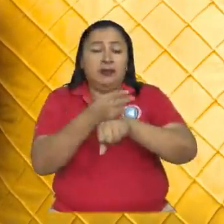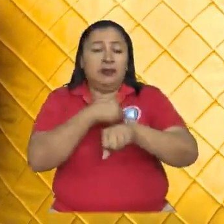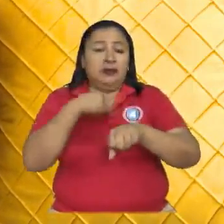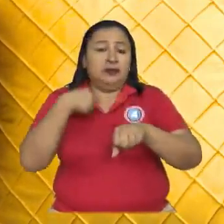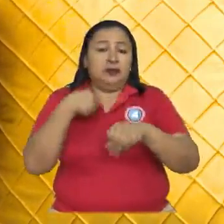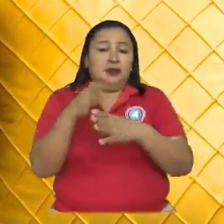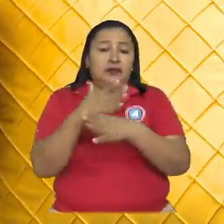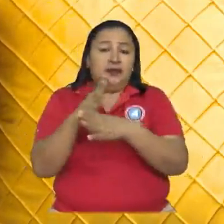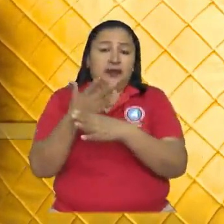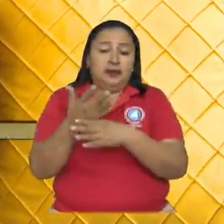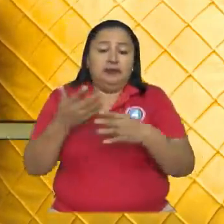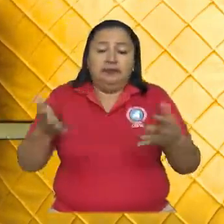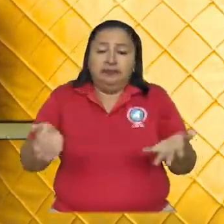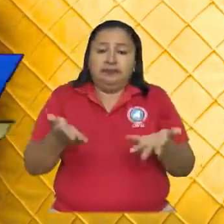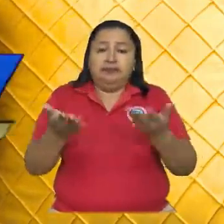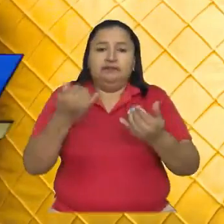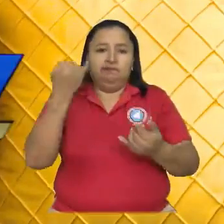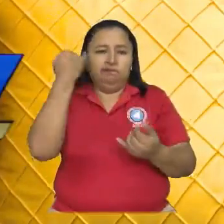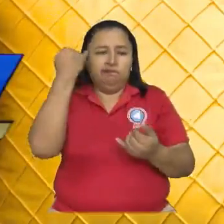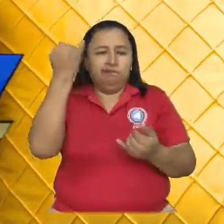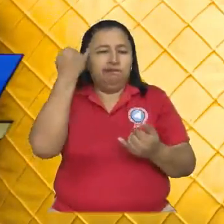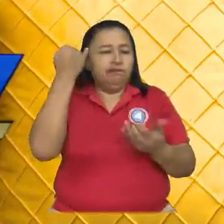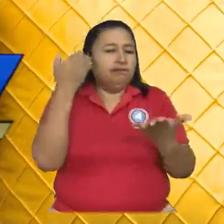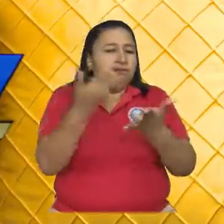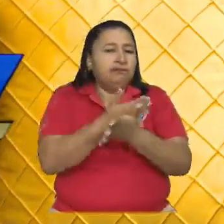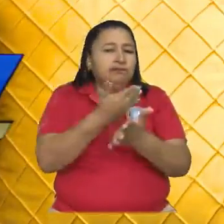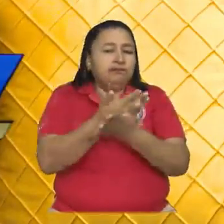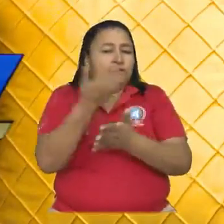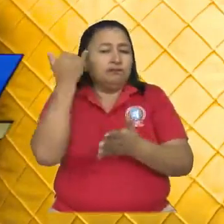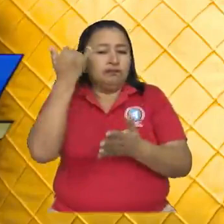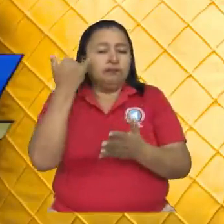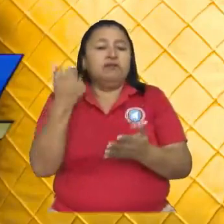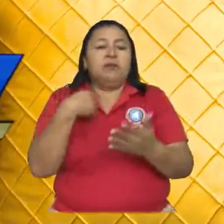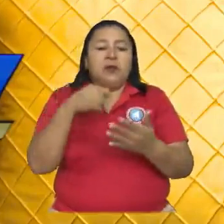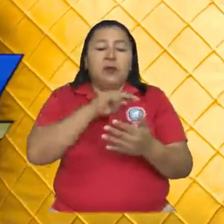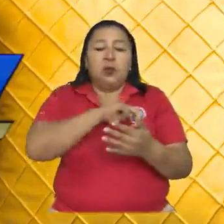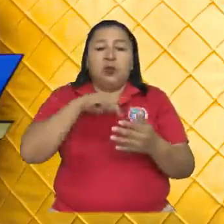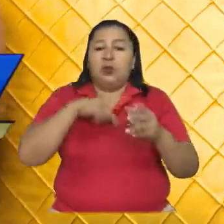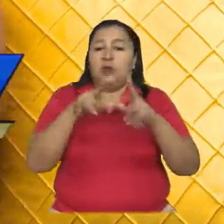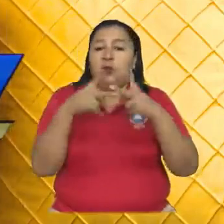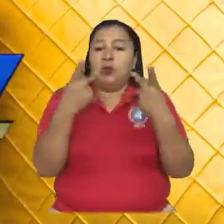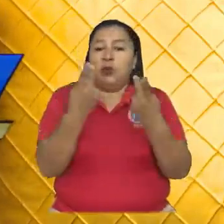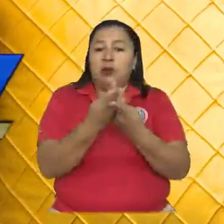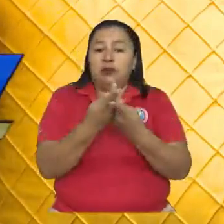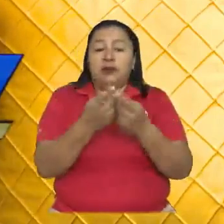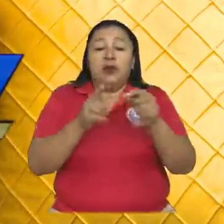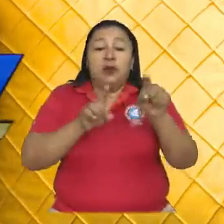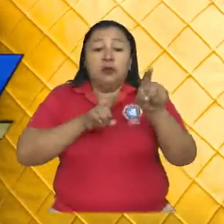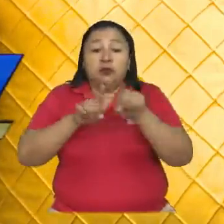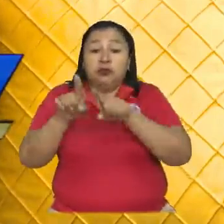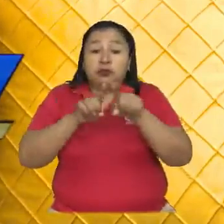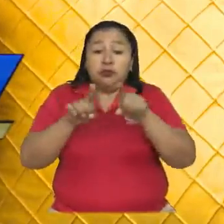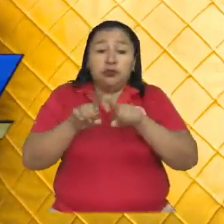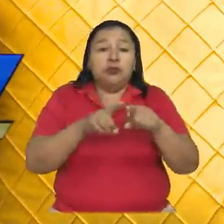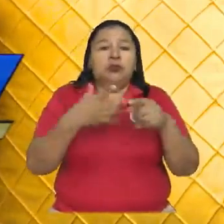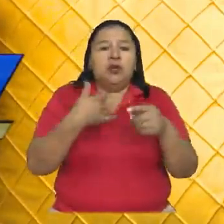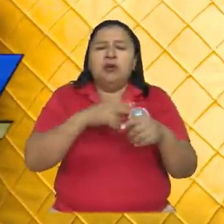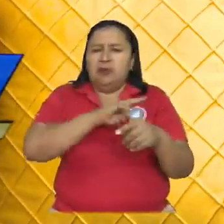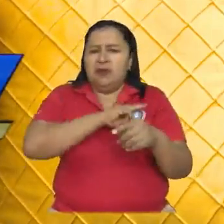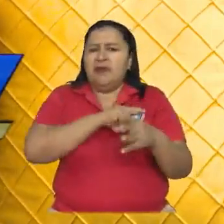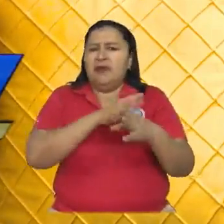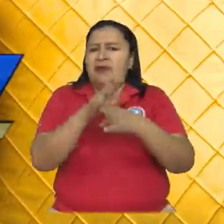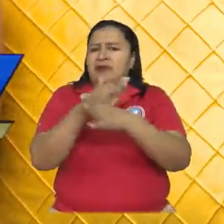desarrollaron, promoviendo esa creatividad e innovación en nuestro pueblo, ¿verdad? Los concursos y las competencias que hubieron en